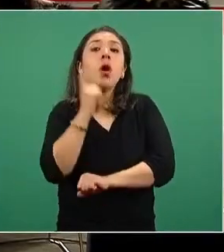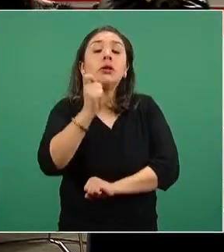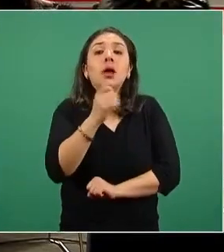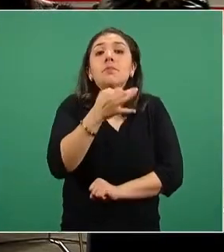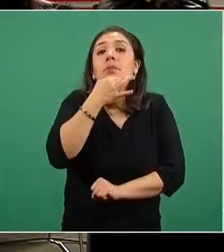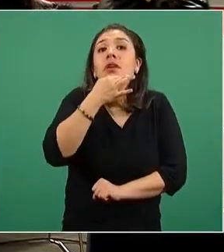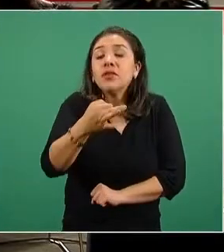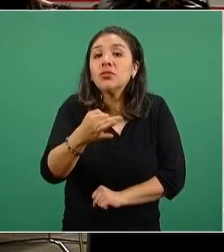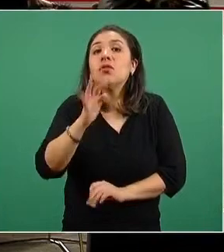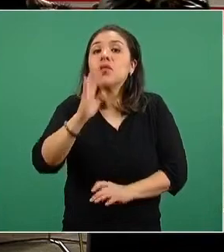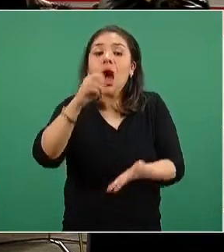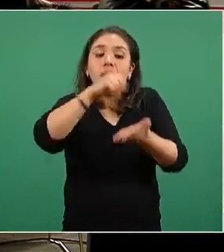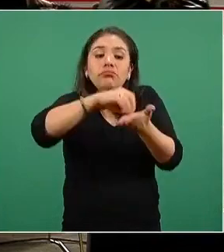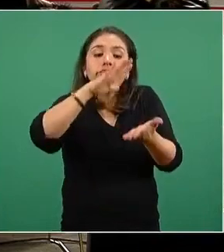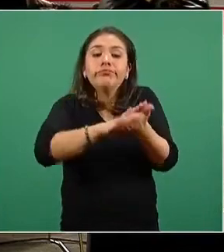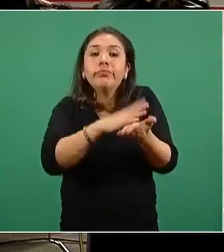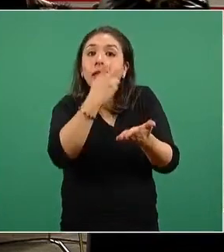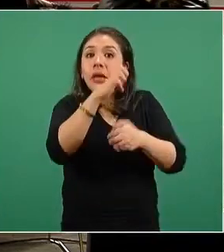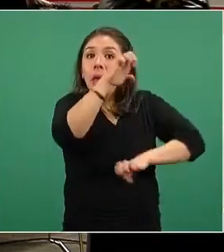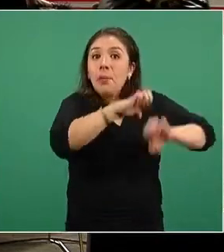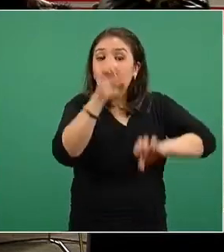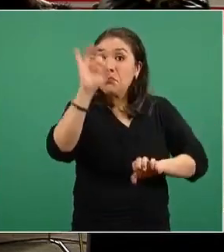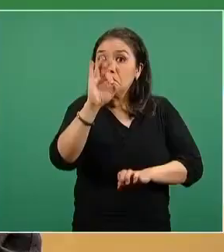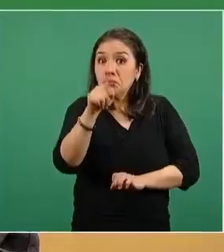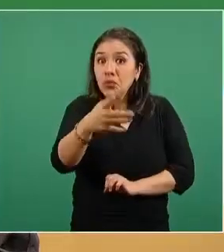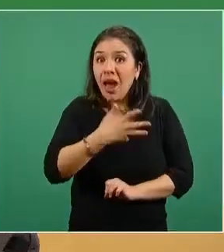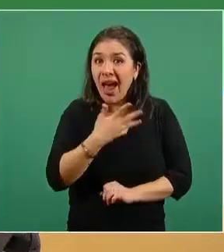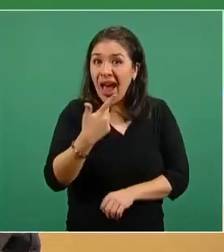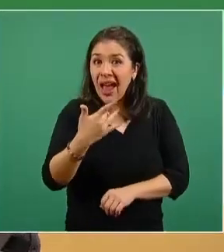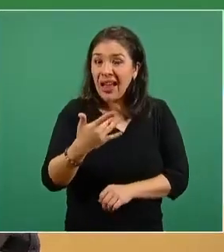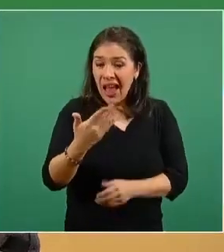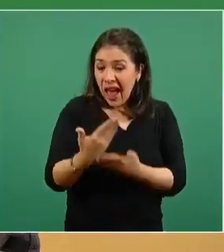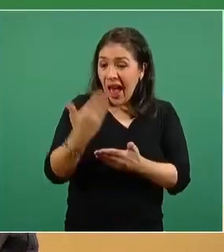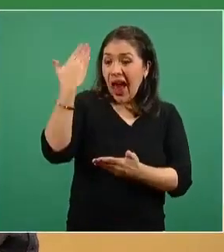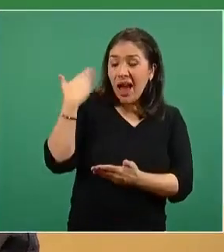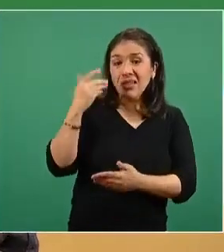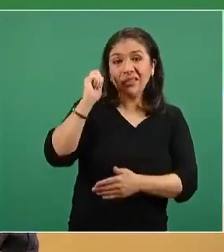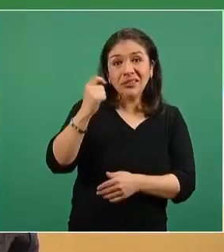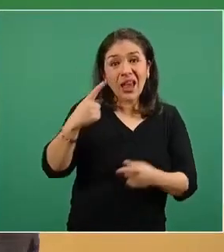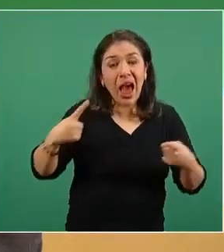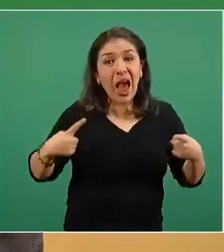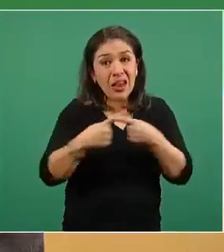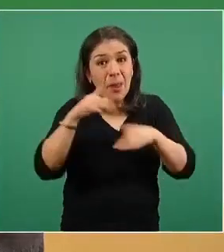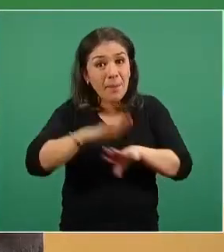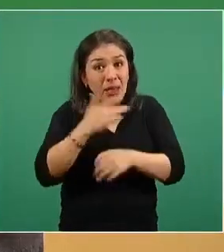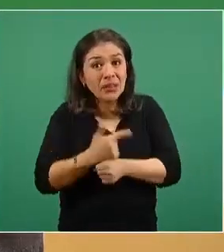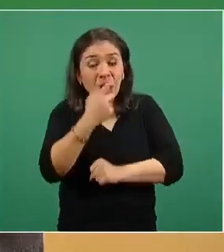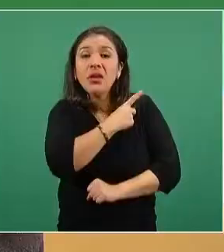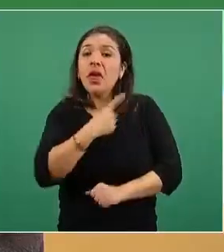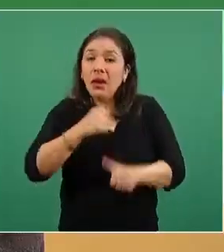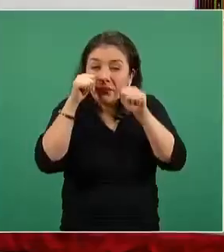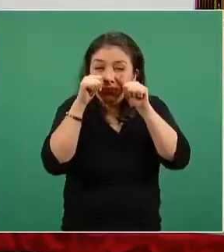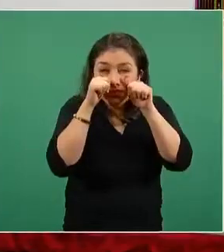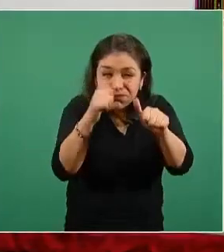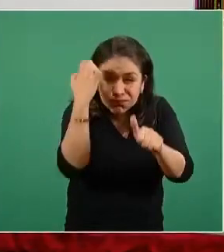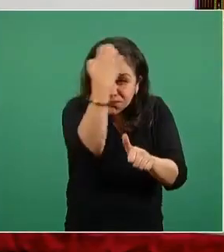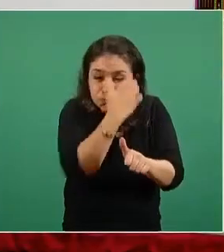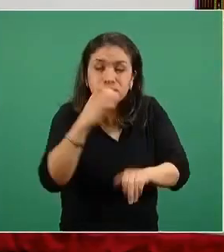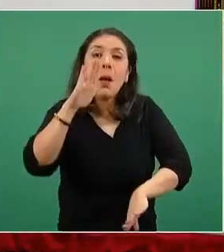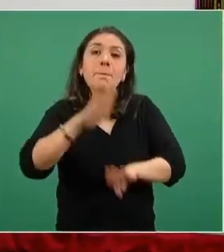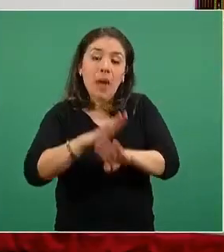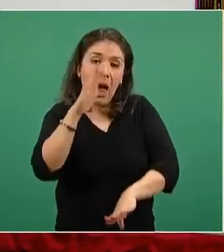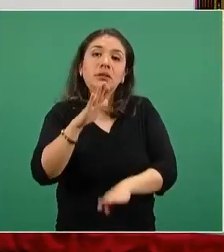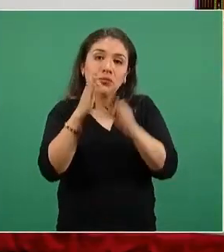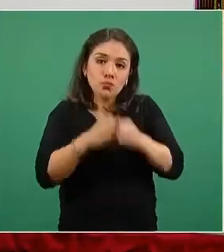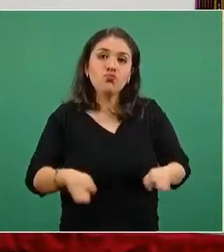contraindicación relativa que si alguien tiene historia de alergia grave, tiene que ser vigilado especialmente al respecto. Si